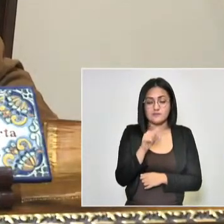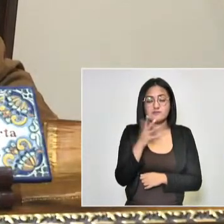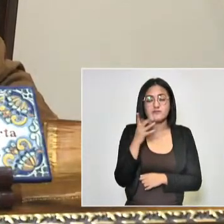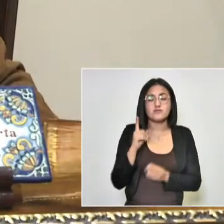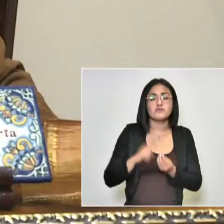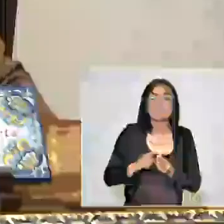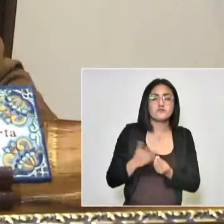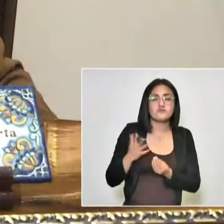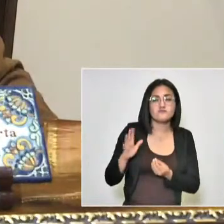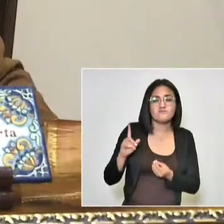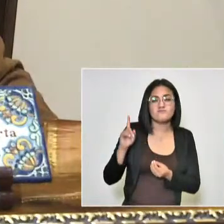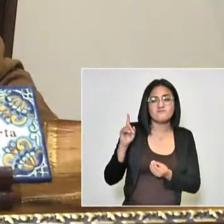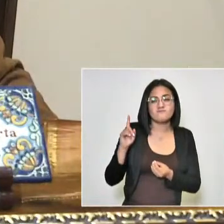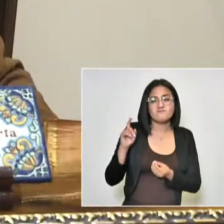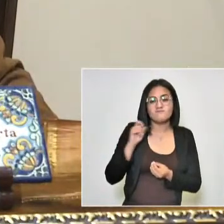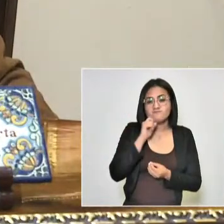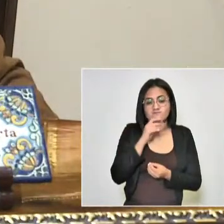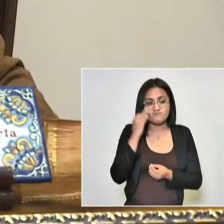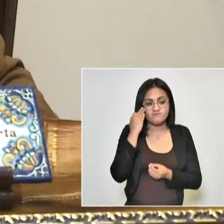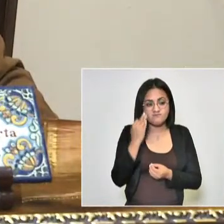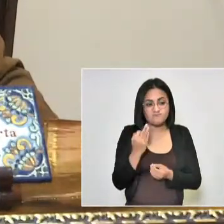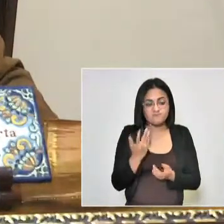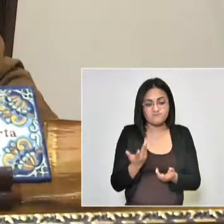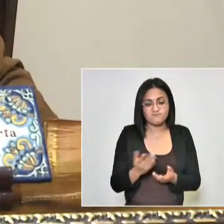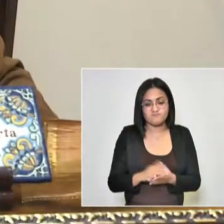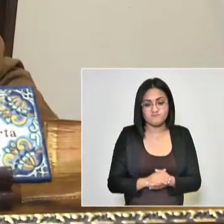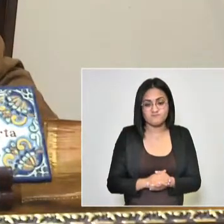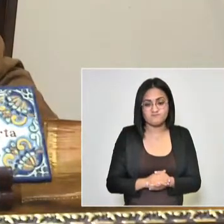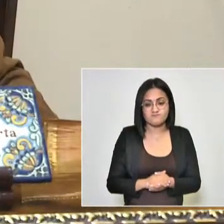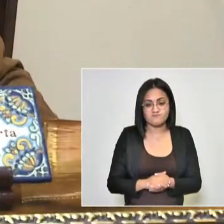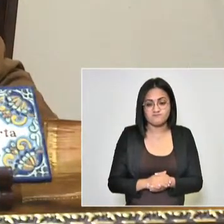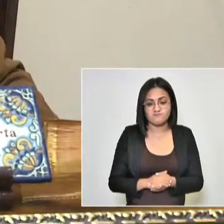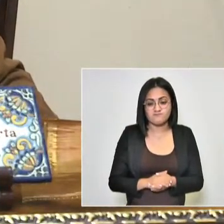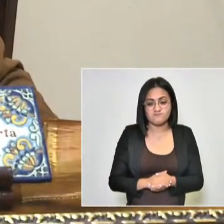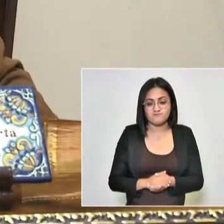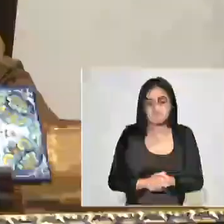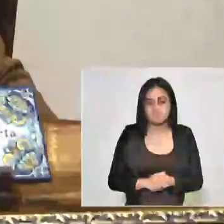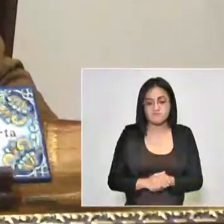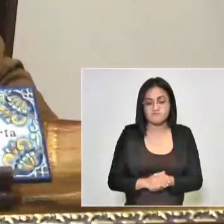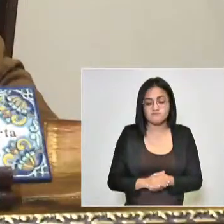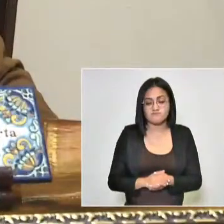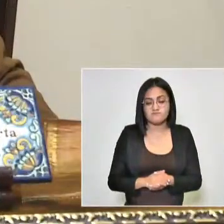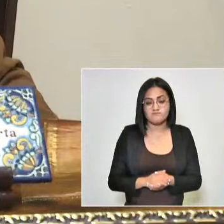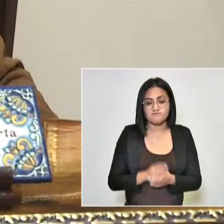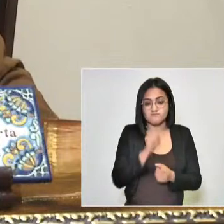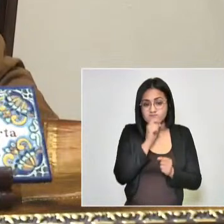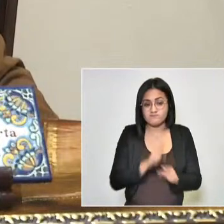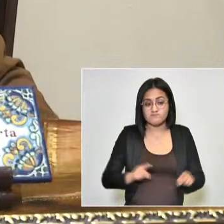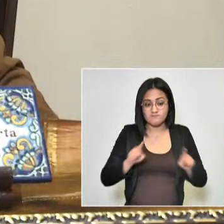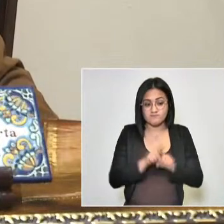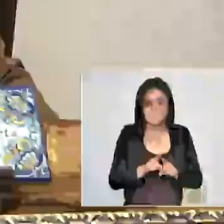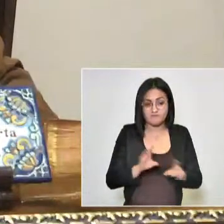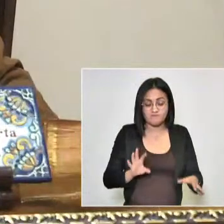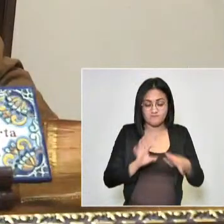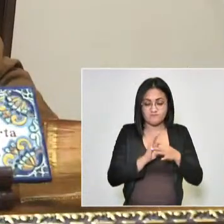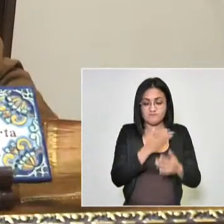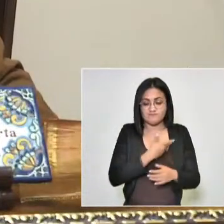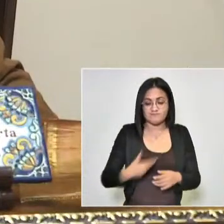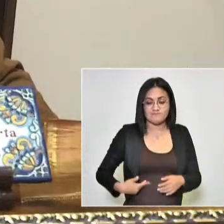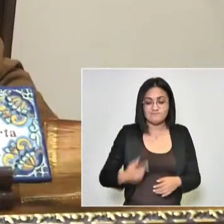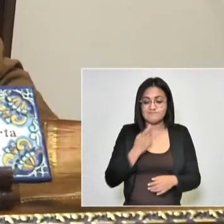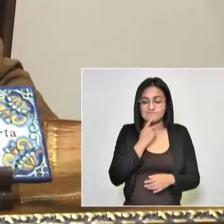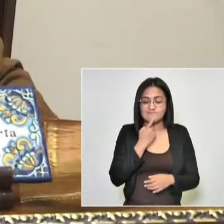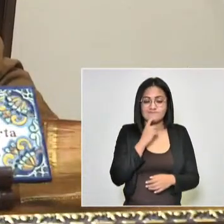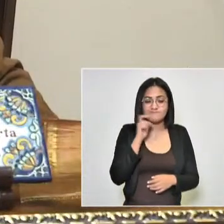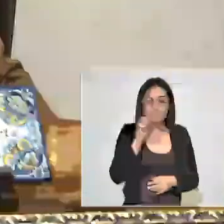menos del mismo tiempo de cuando la inicié también con el hoy presidente de la